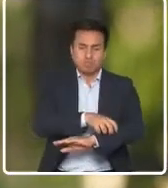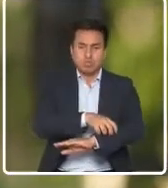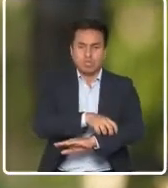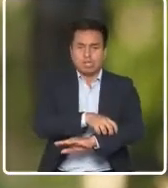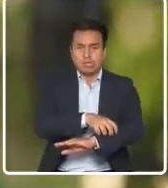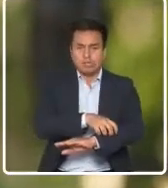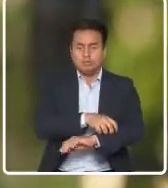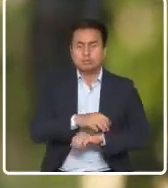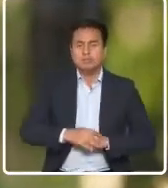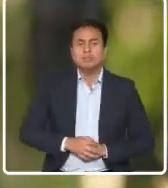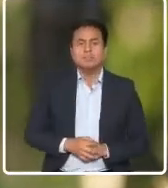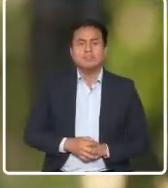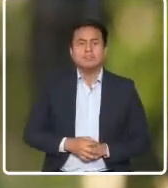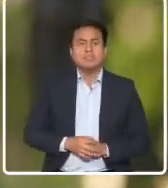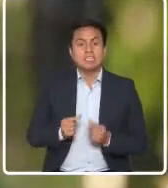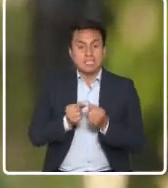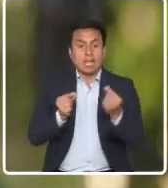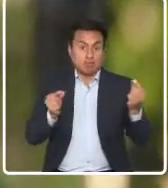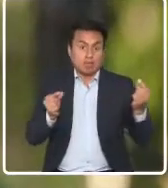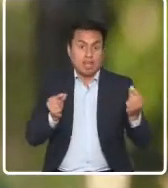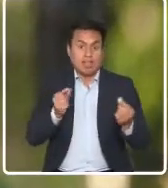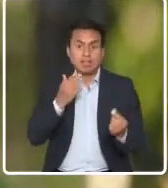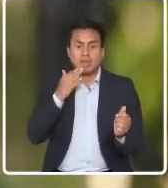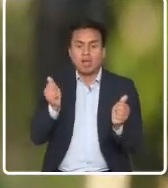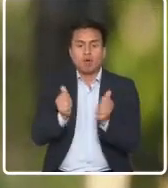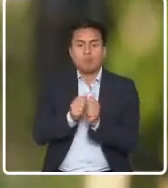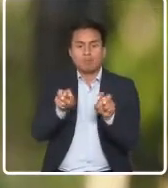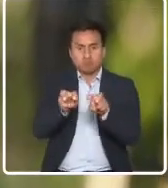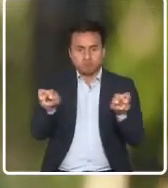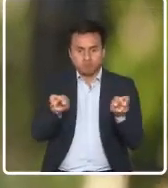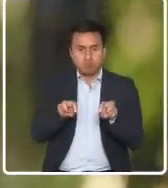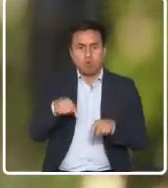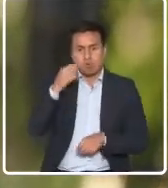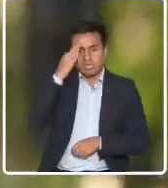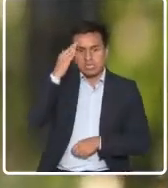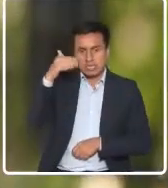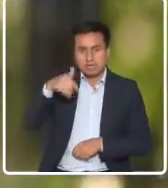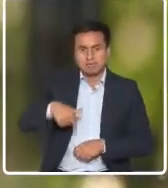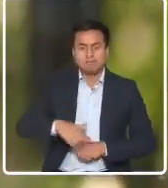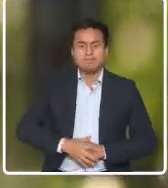regionales y nacionales que nos acompañan el día de hoy.